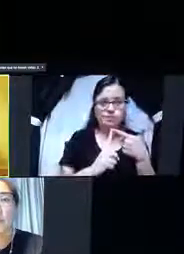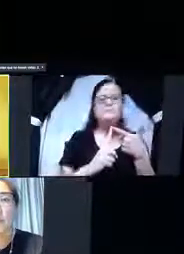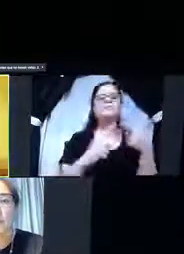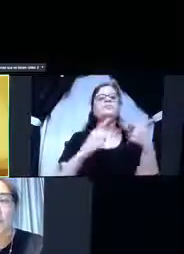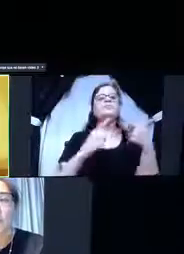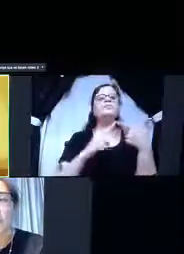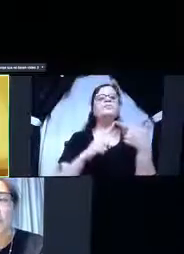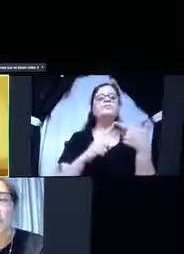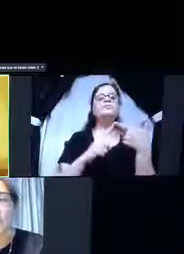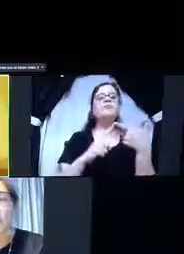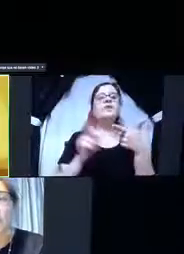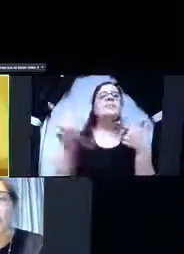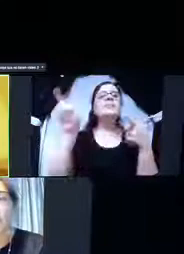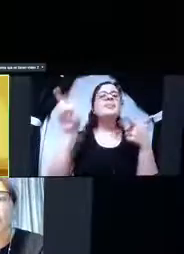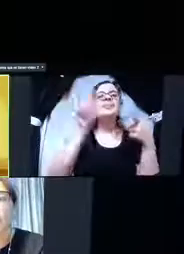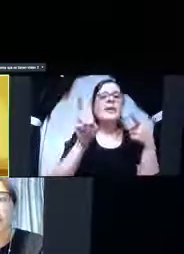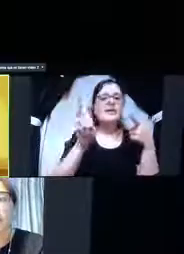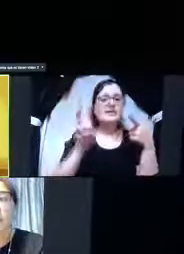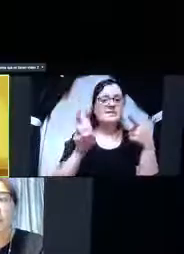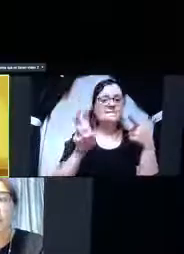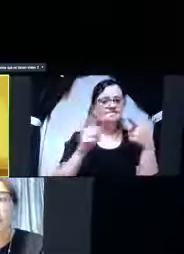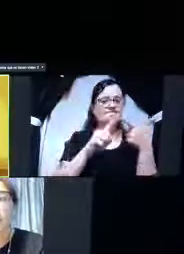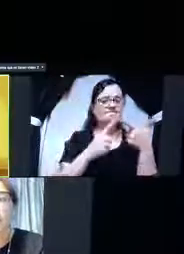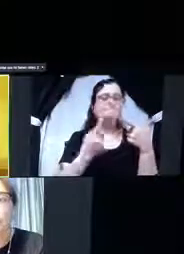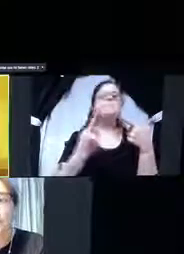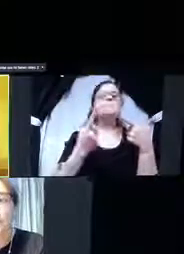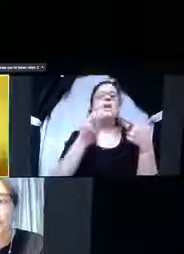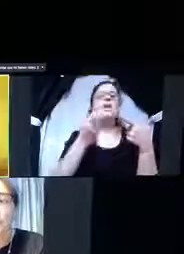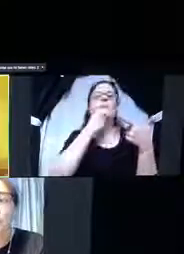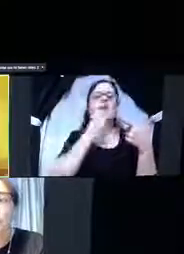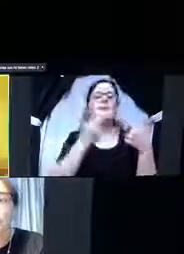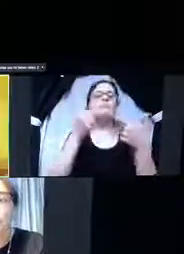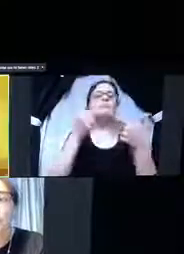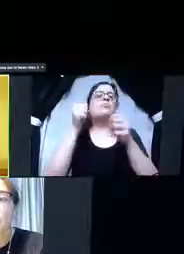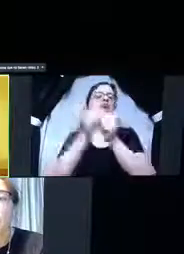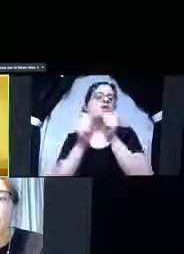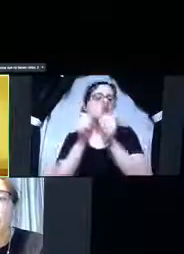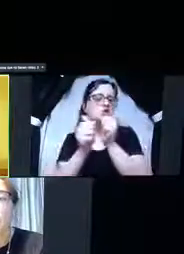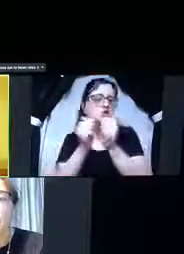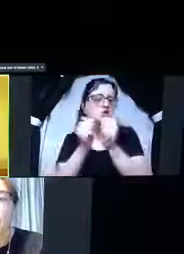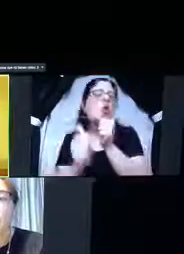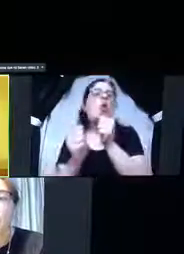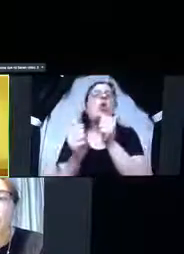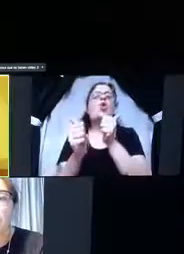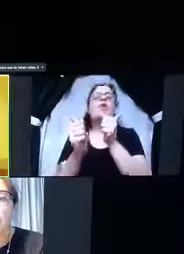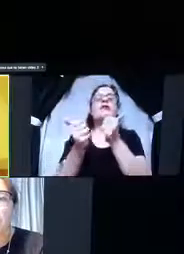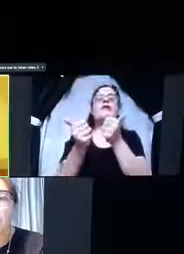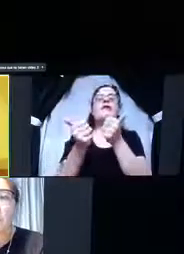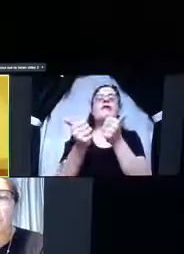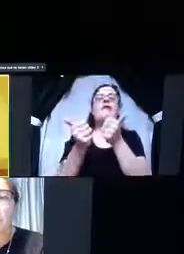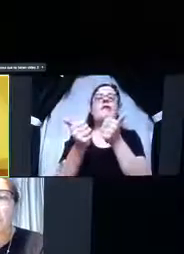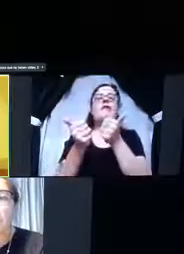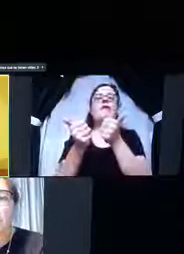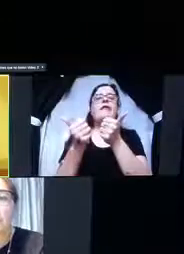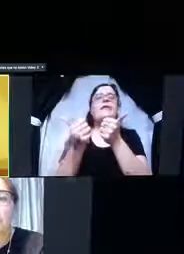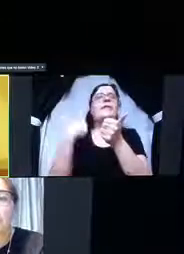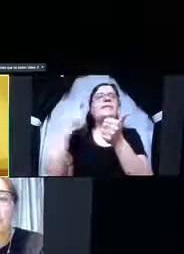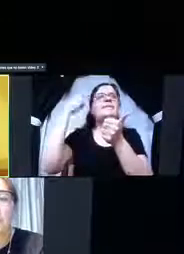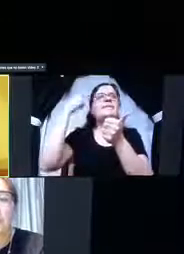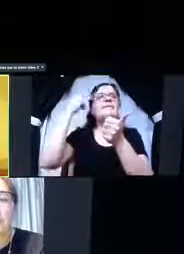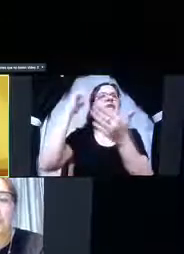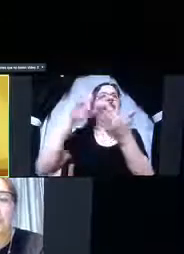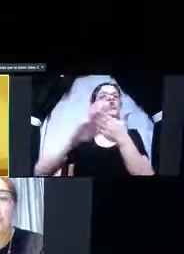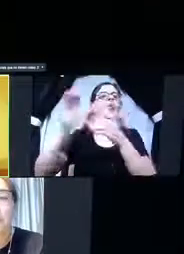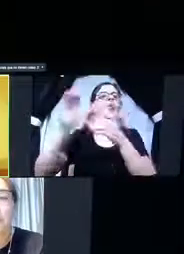salgo de logogenia acá, hablo como profesora. Si son temas que tienen que ver con relatos históricos, con construcciones